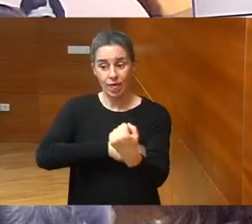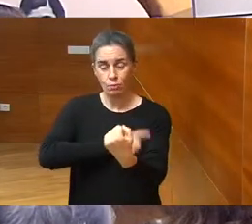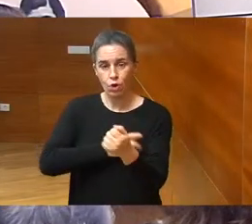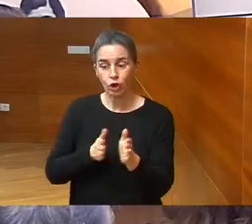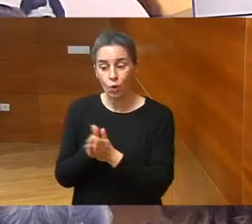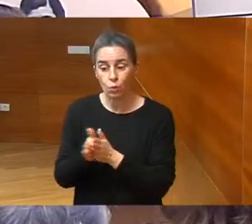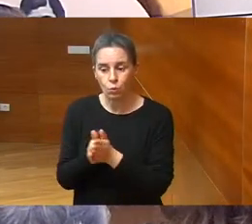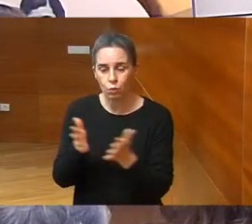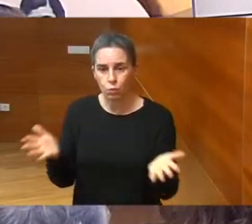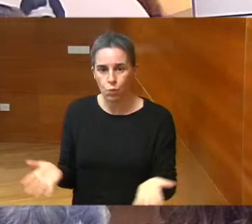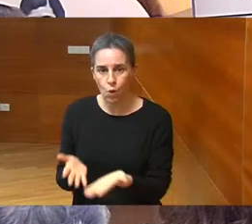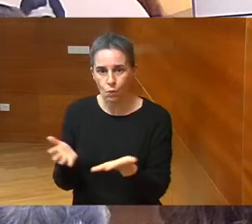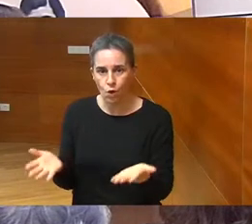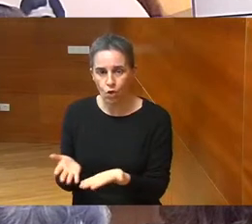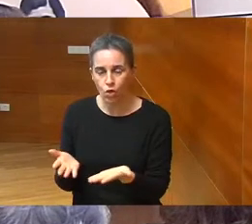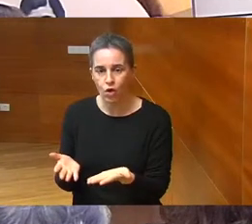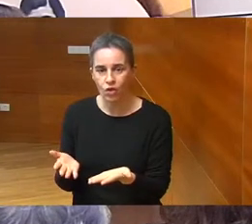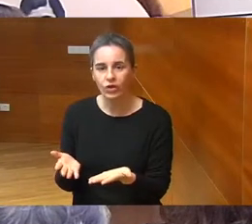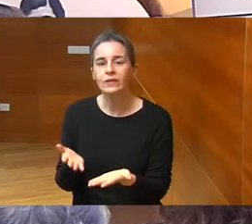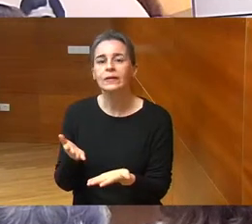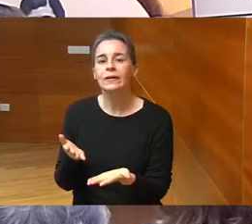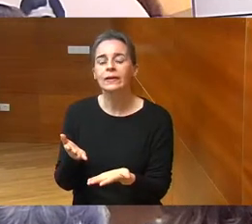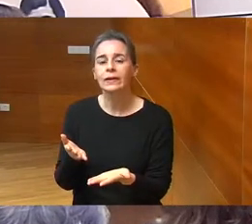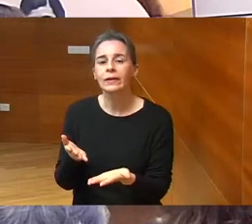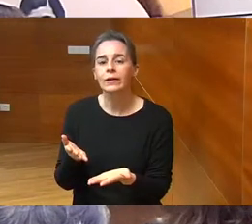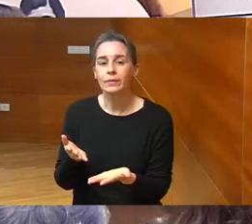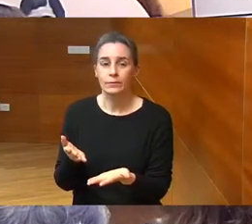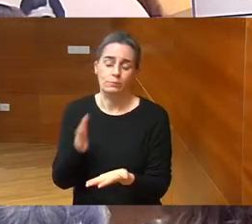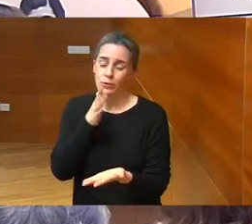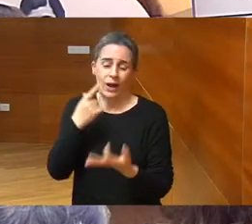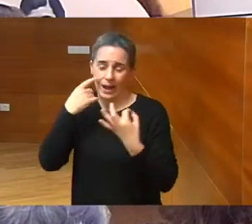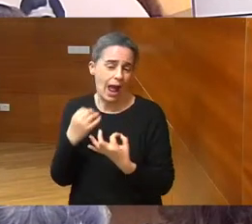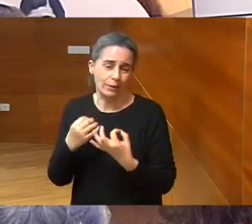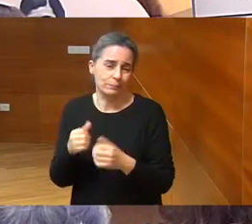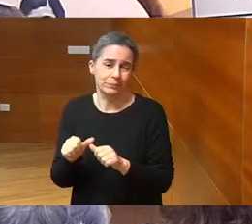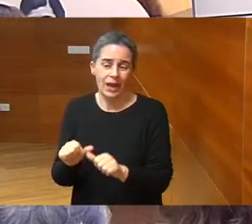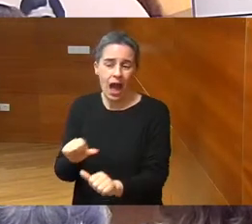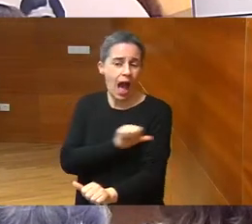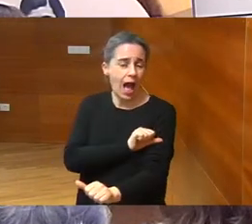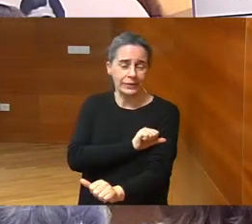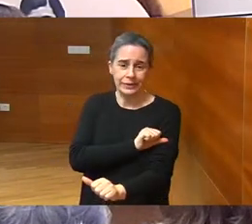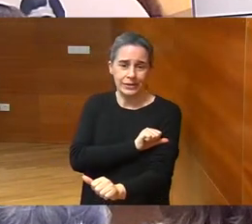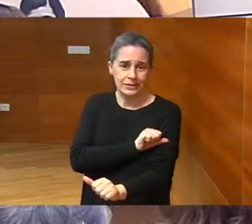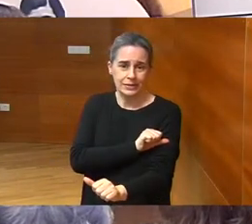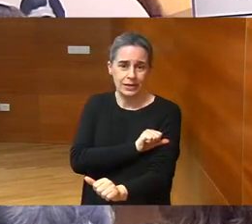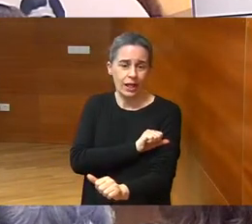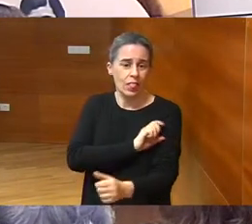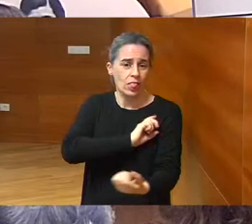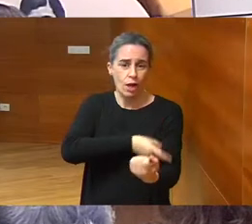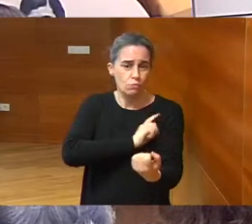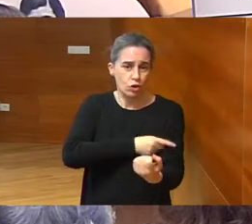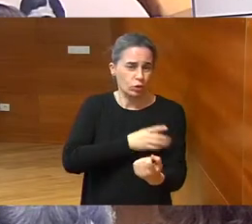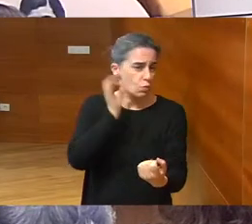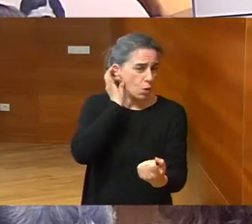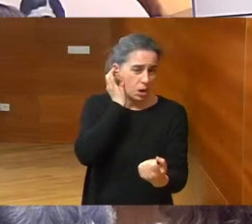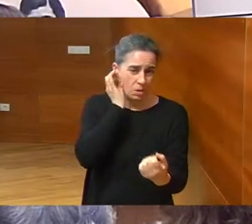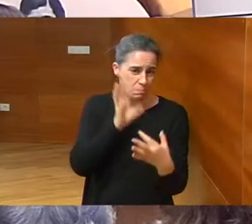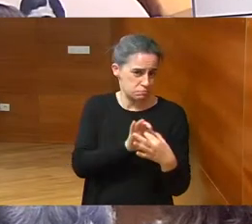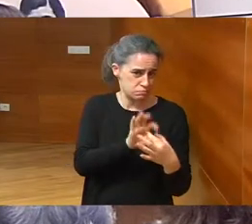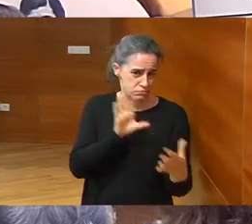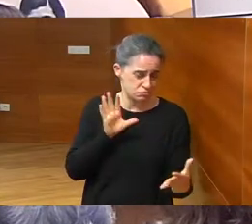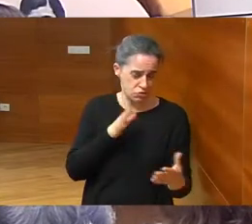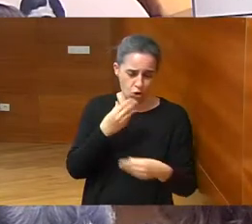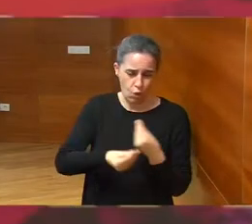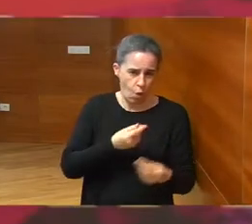deporte porque no nos hacían o deporte asociado también con asaude física precisamente